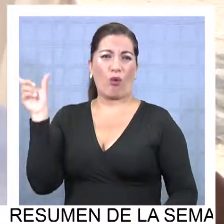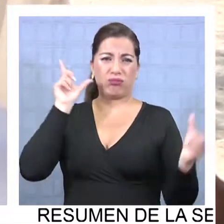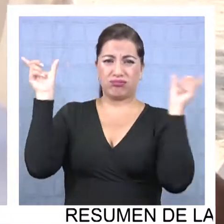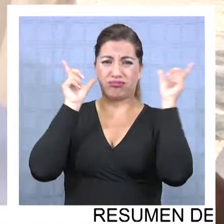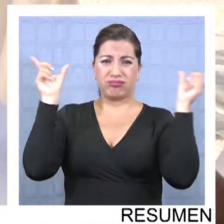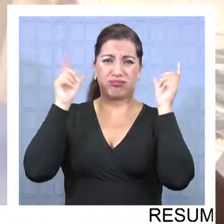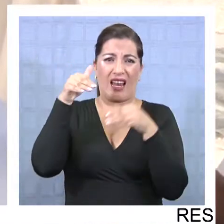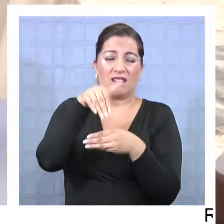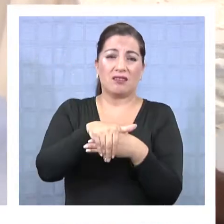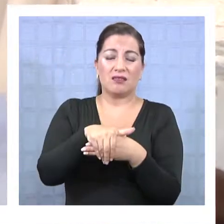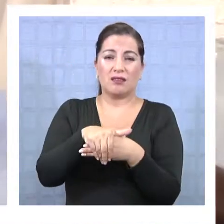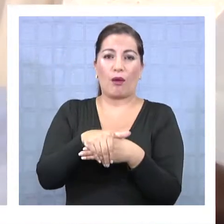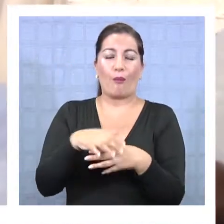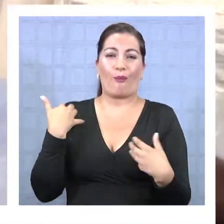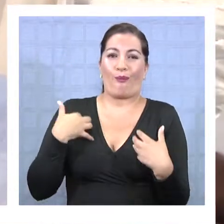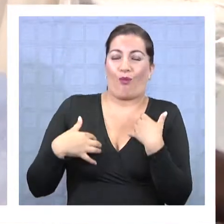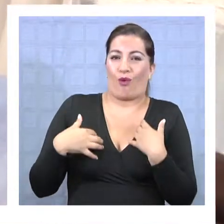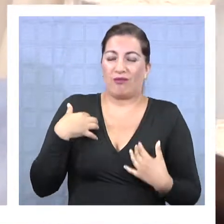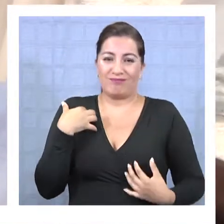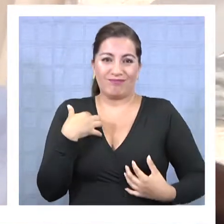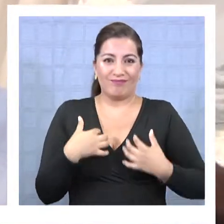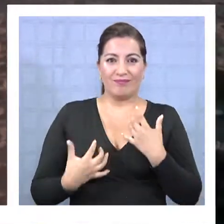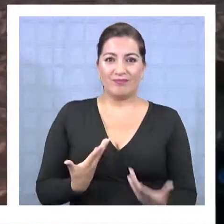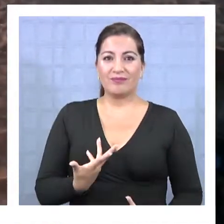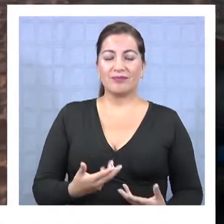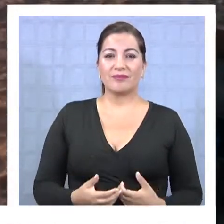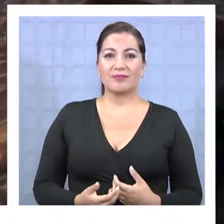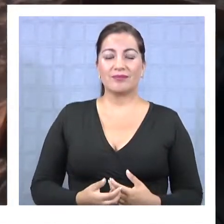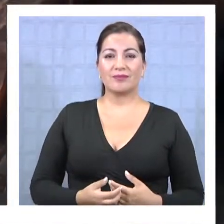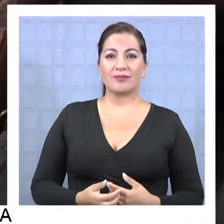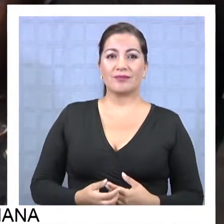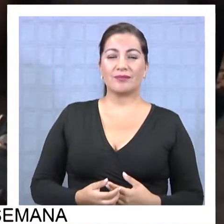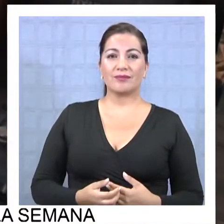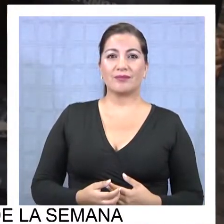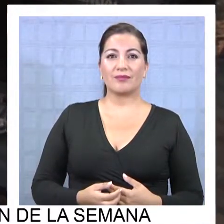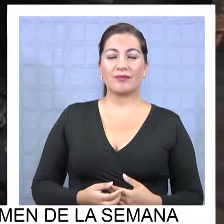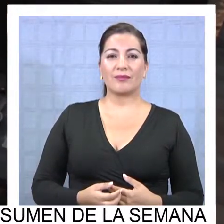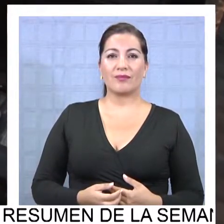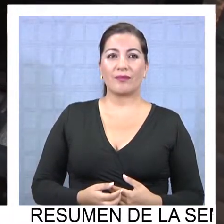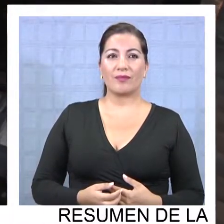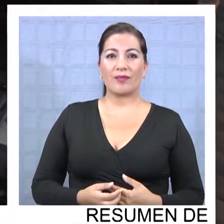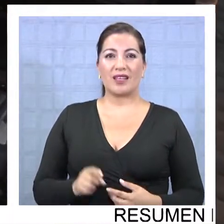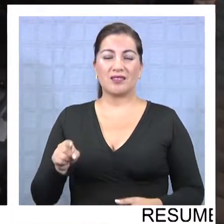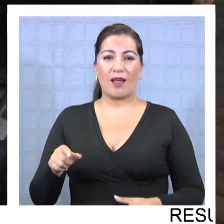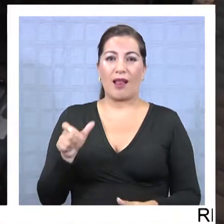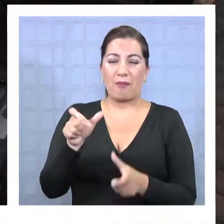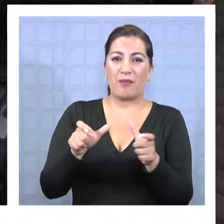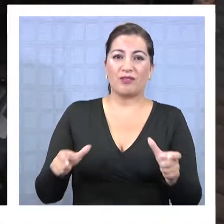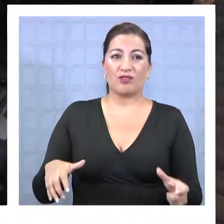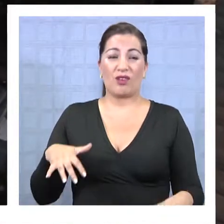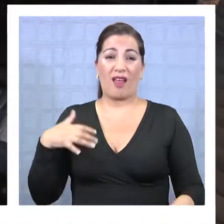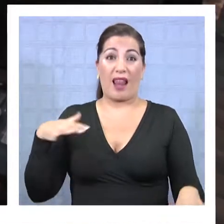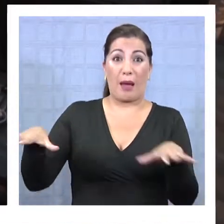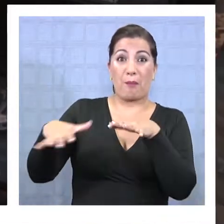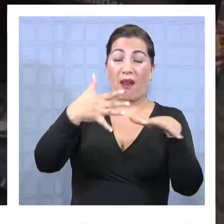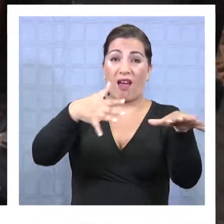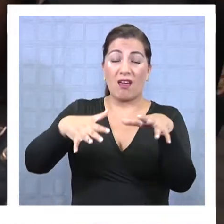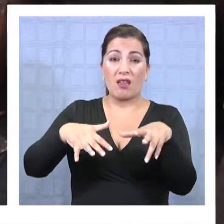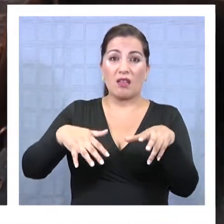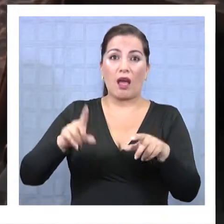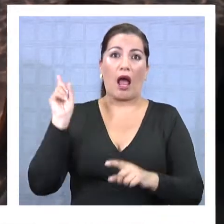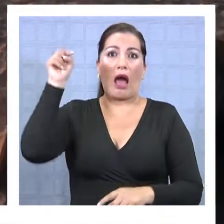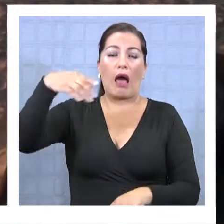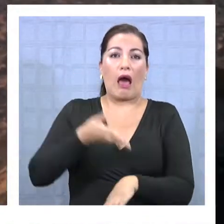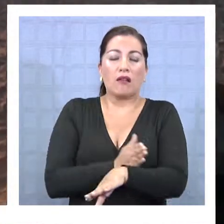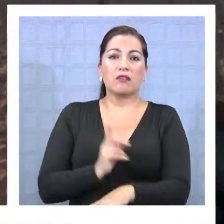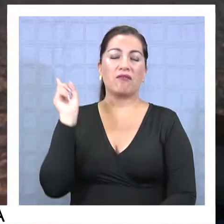tremendo en las tardes, causando como desbarajuste de lo que es la playa. Porque en la playa la gente